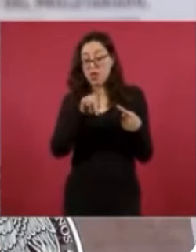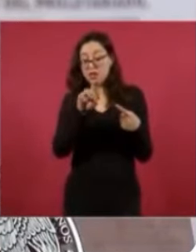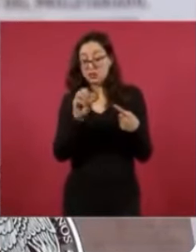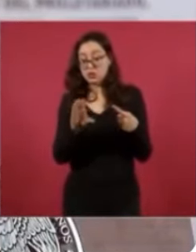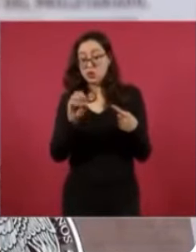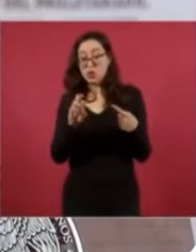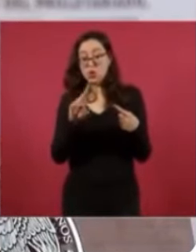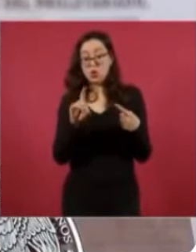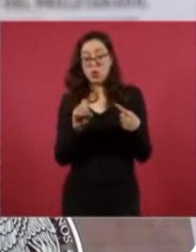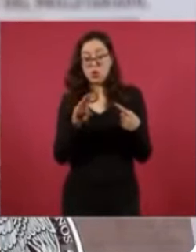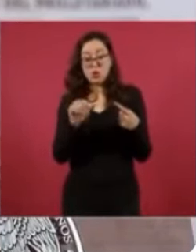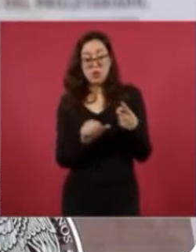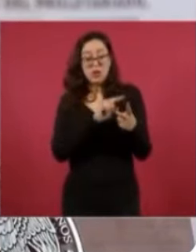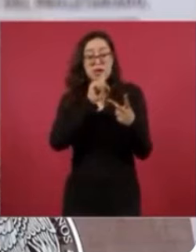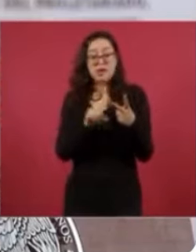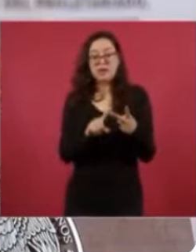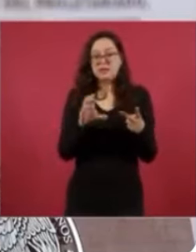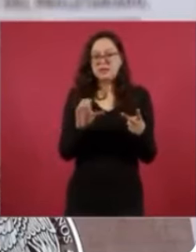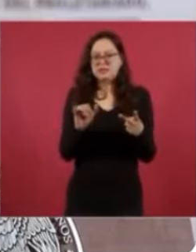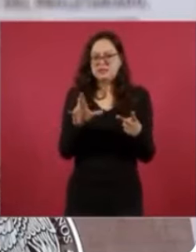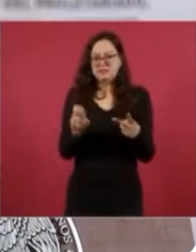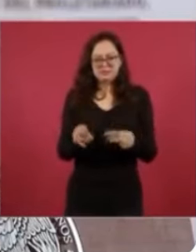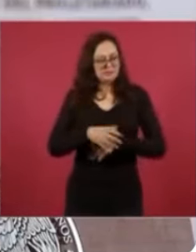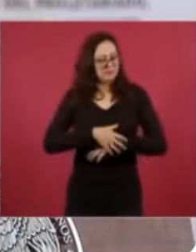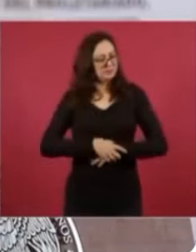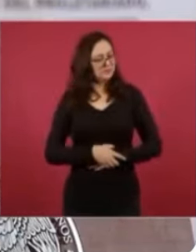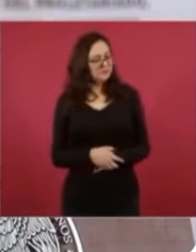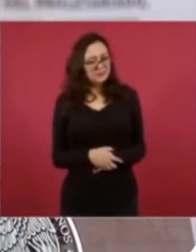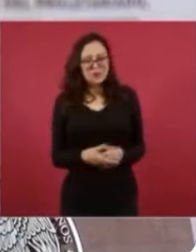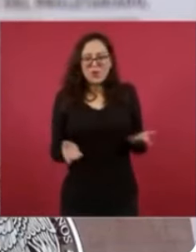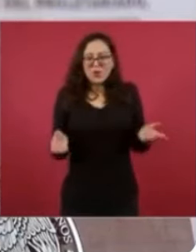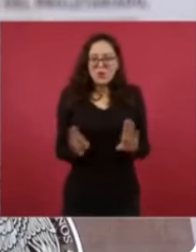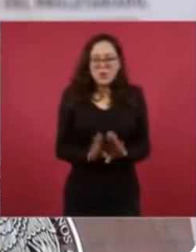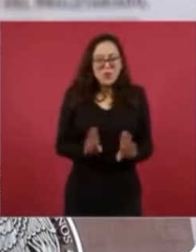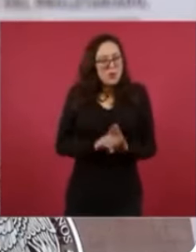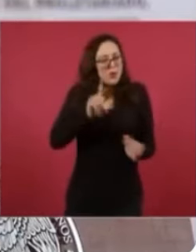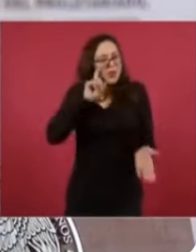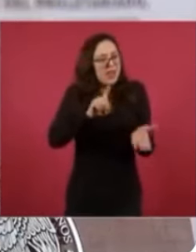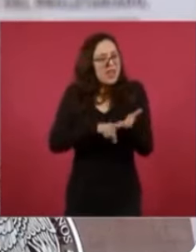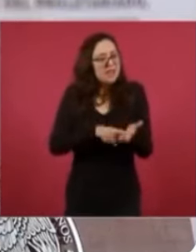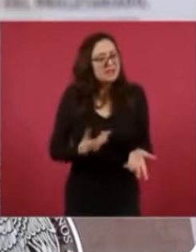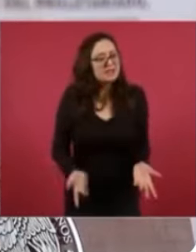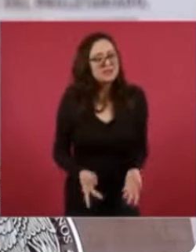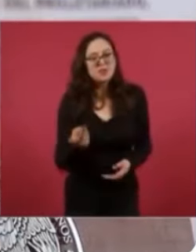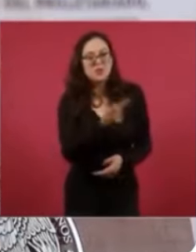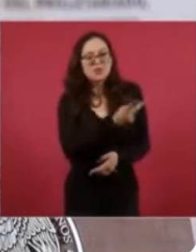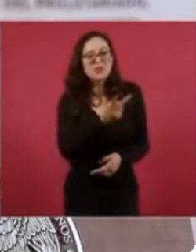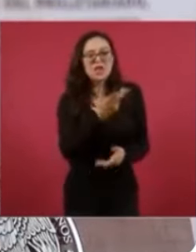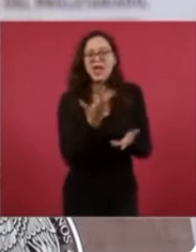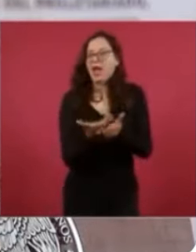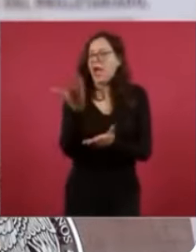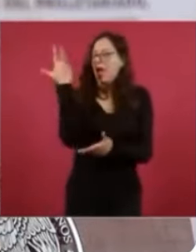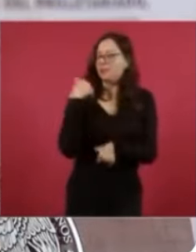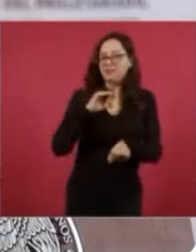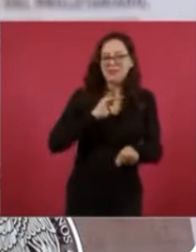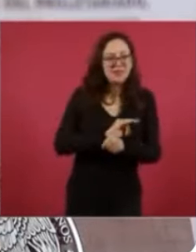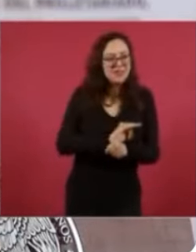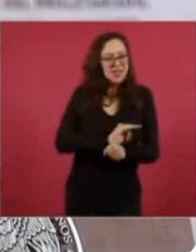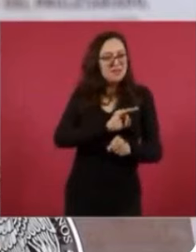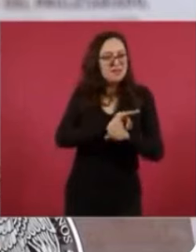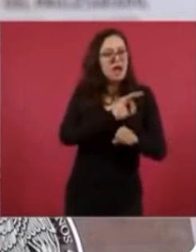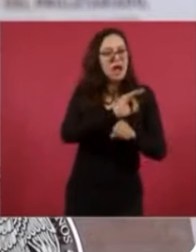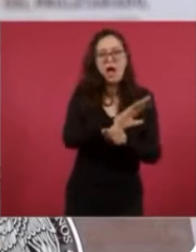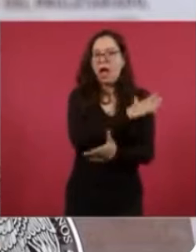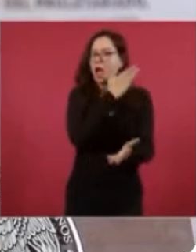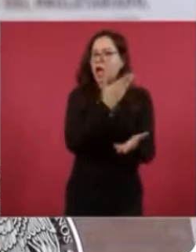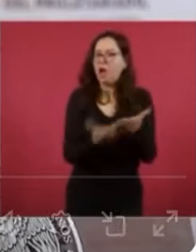hoy cuestionan la supuesta sobre representación, pero antes la defendieron y la aplicaron.